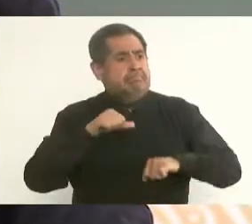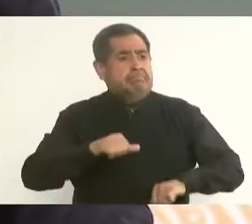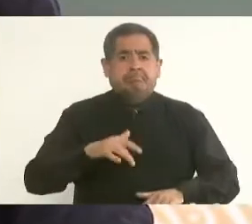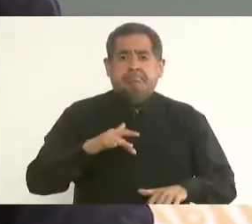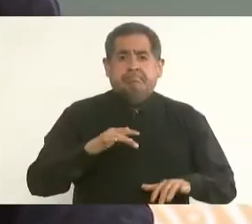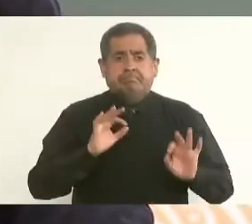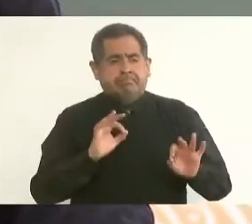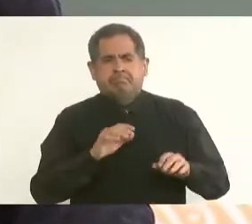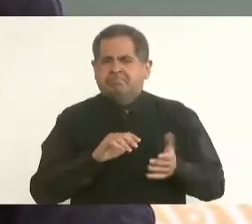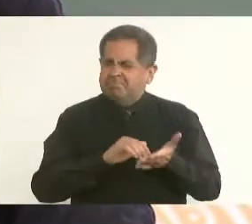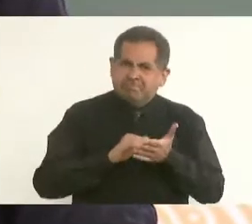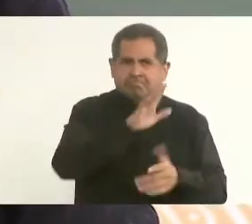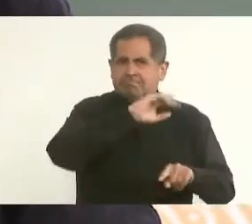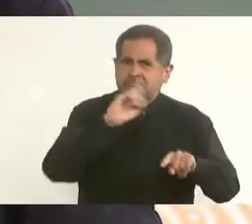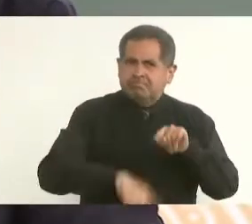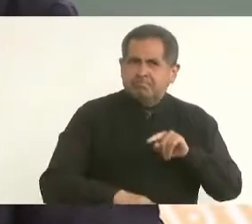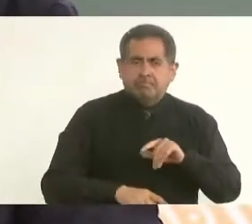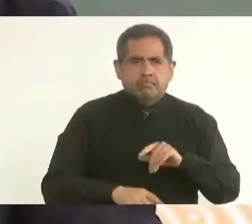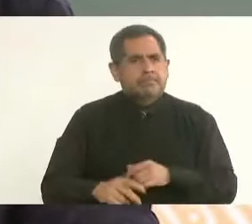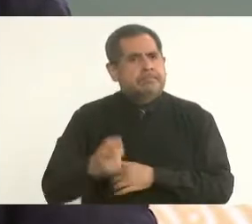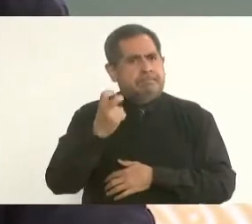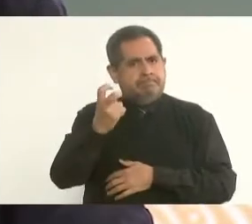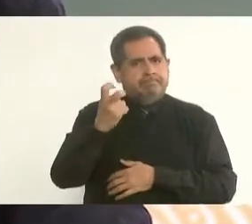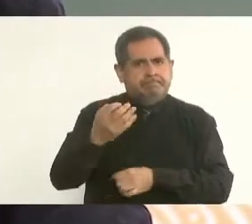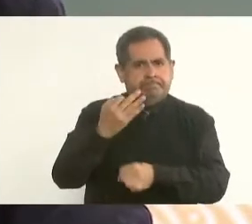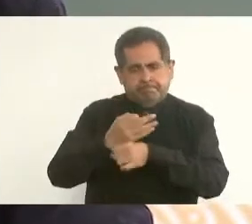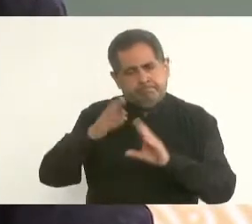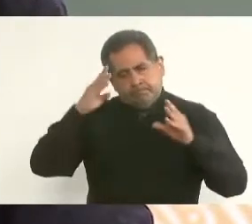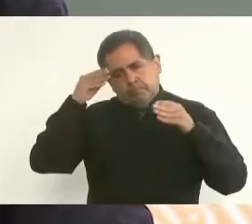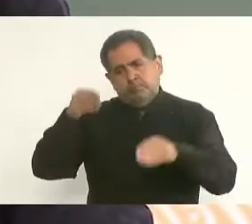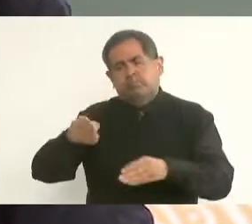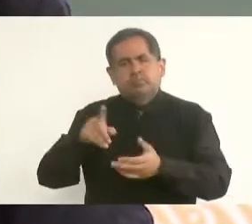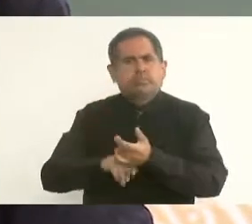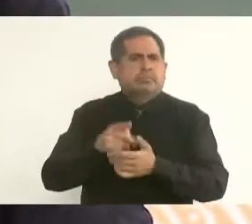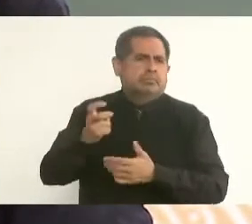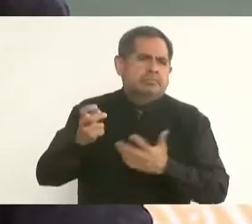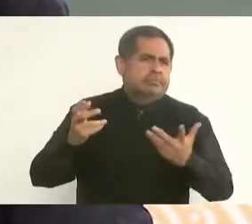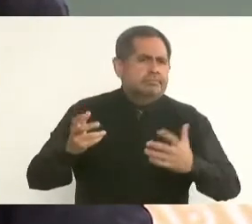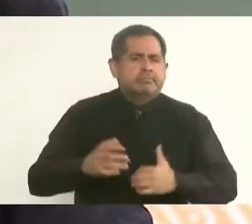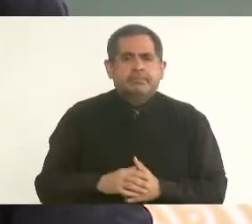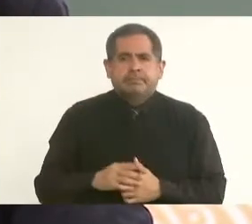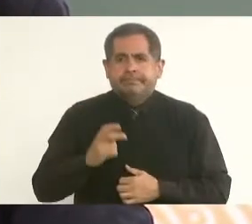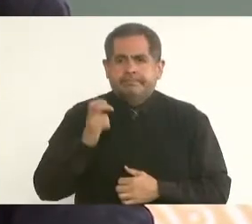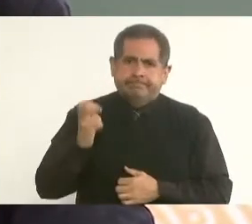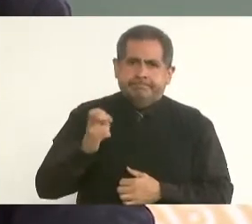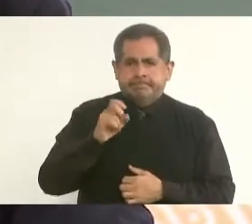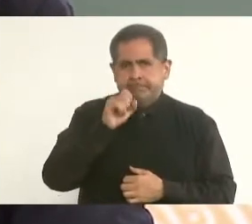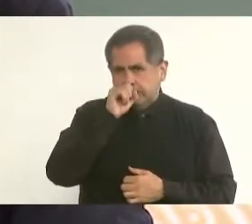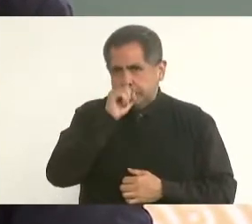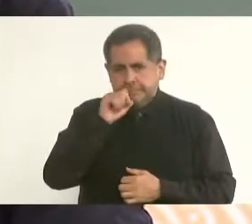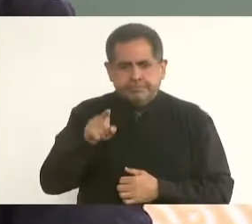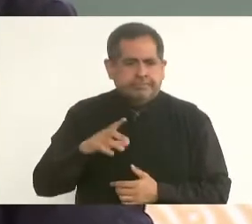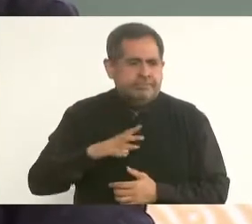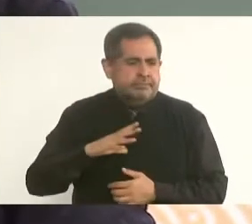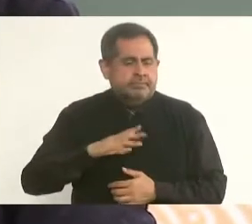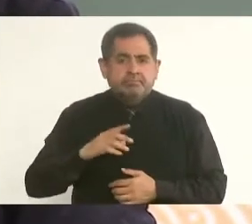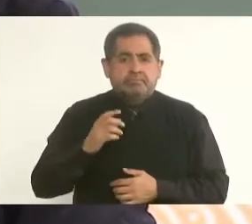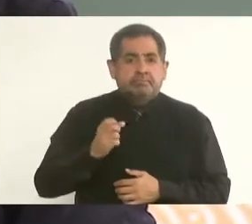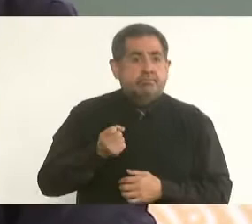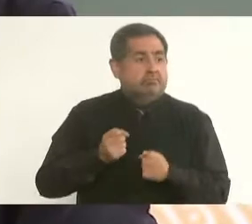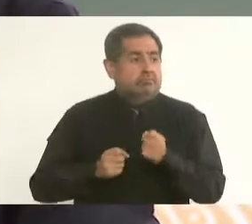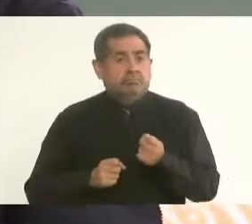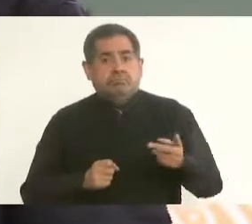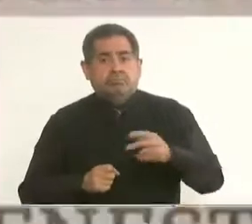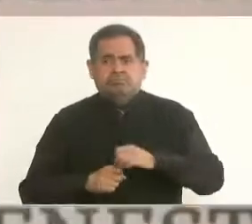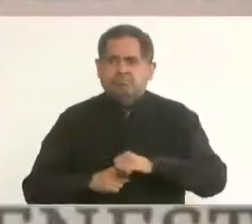privilegios. Y en eso estamos. Desde luego hay